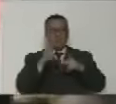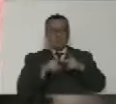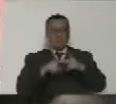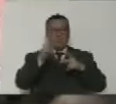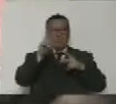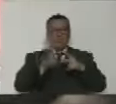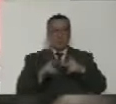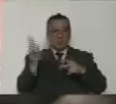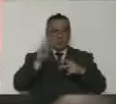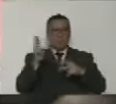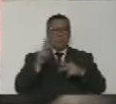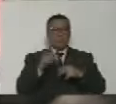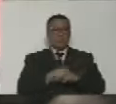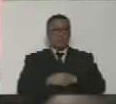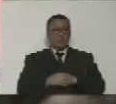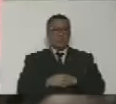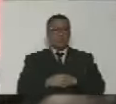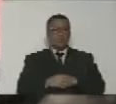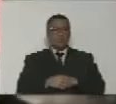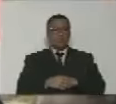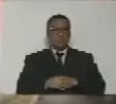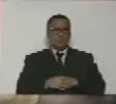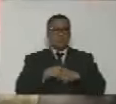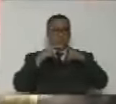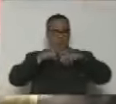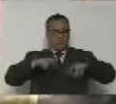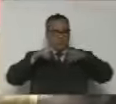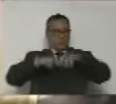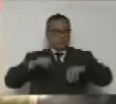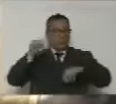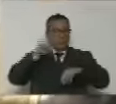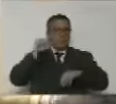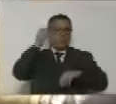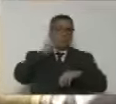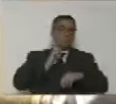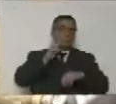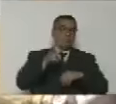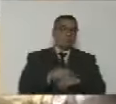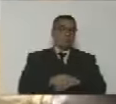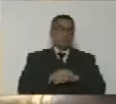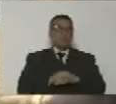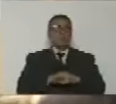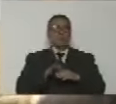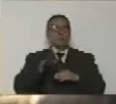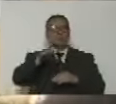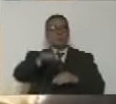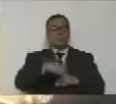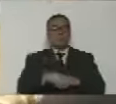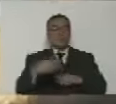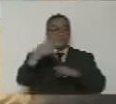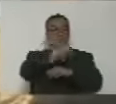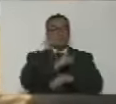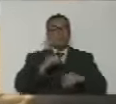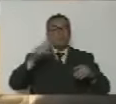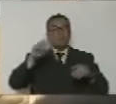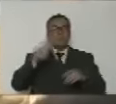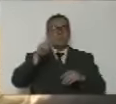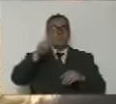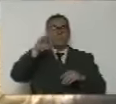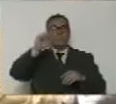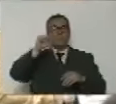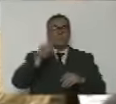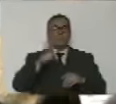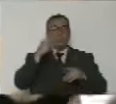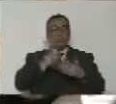Segunda República, de la expedición de Bolívar, de los Cayos y la conquista de Angostura, Bolívar